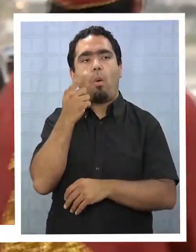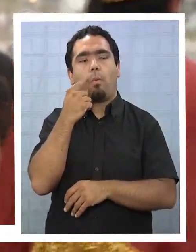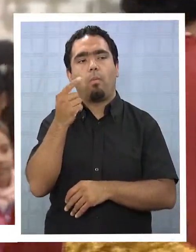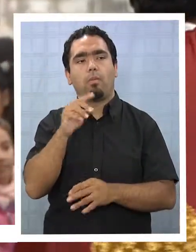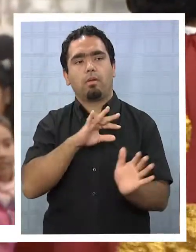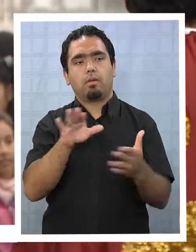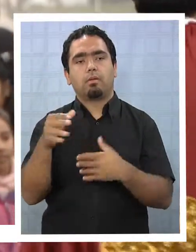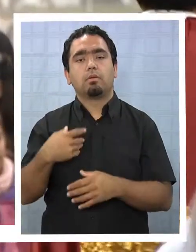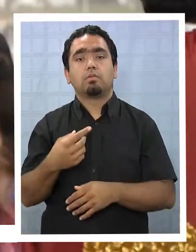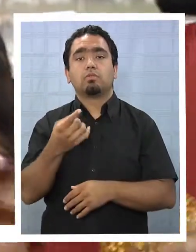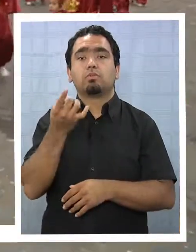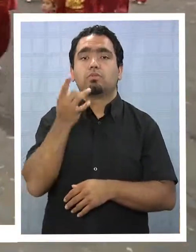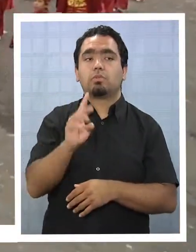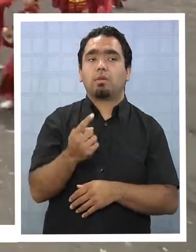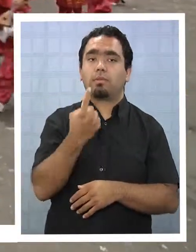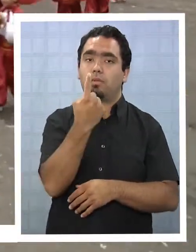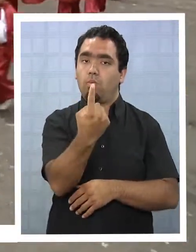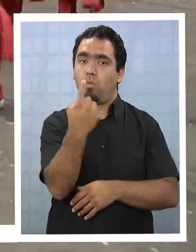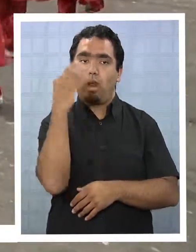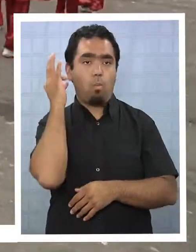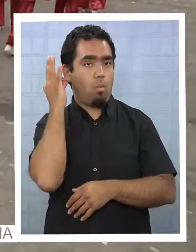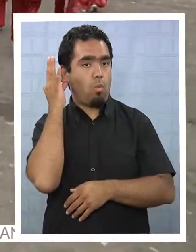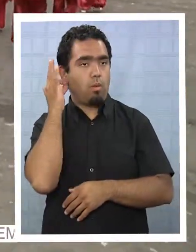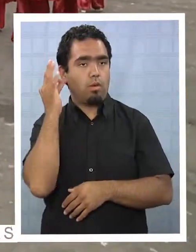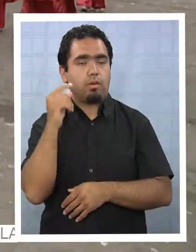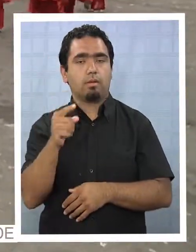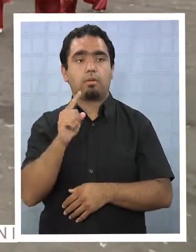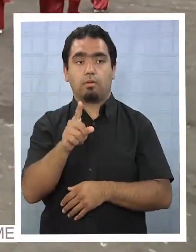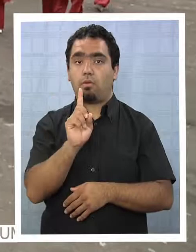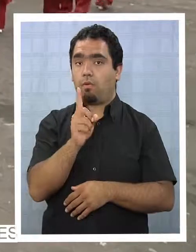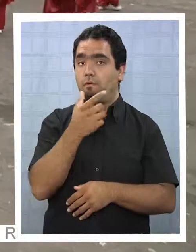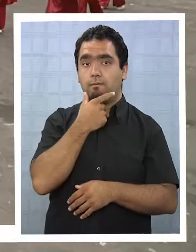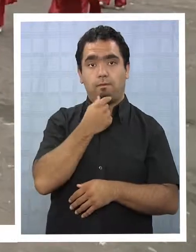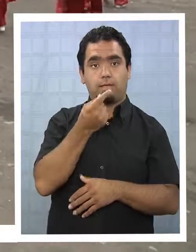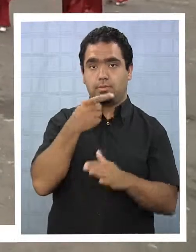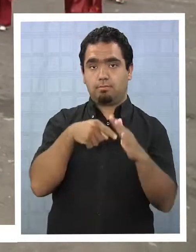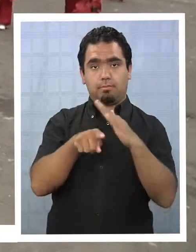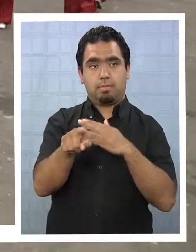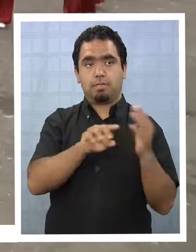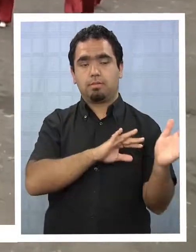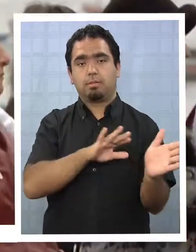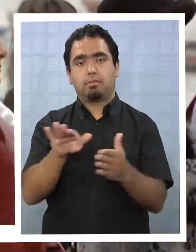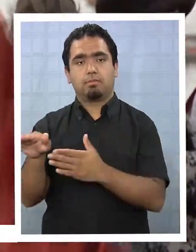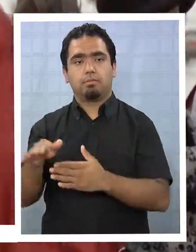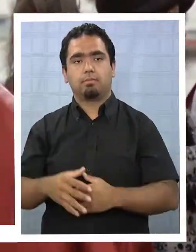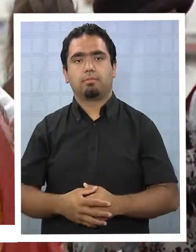a no ser por una pequeña figurina, a la que no le fue fácil ingresar.